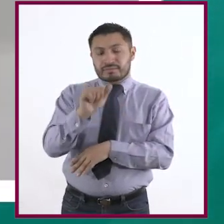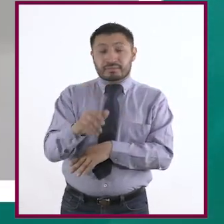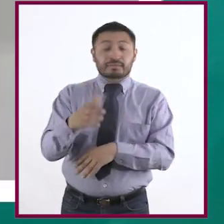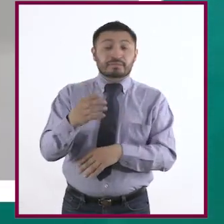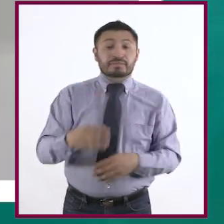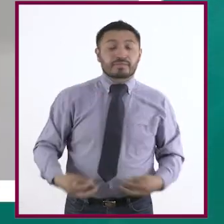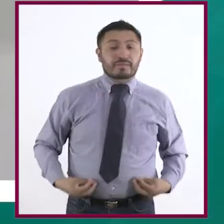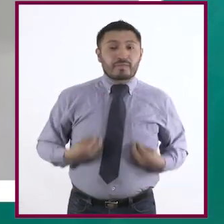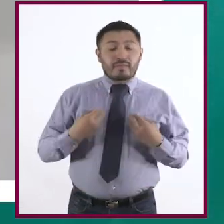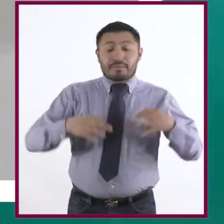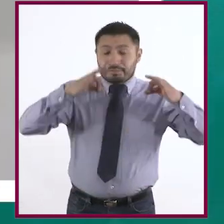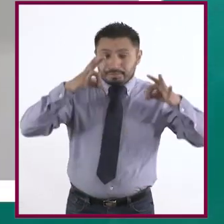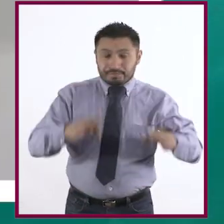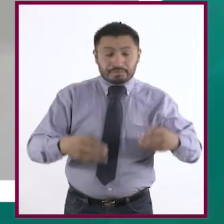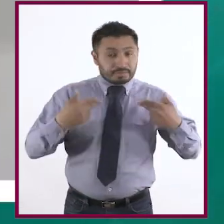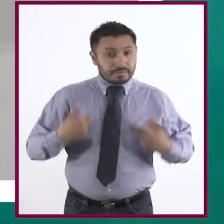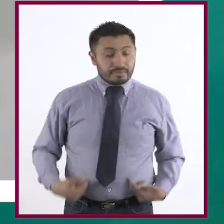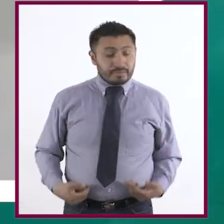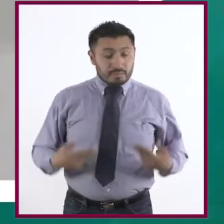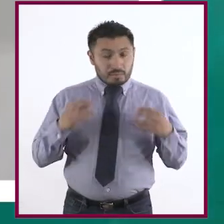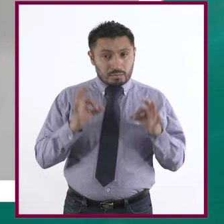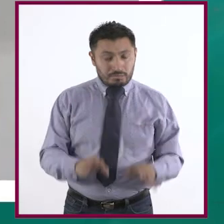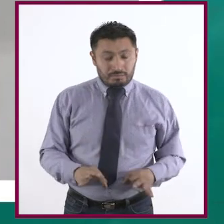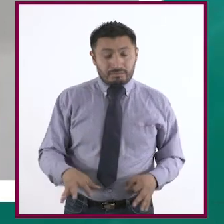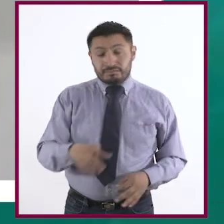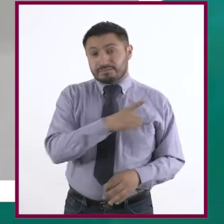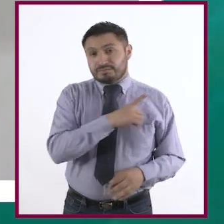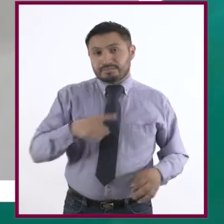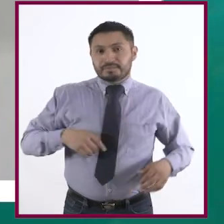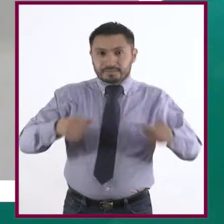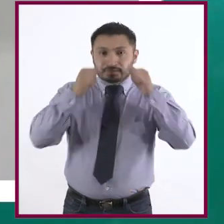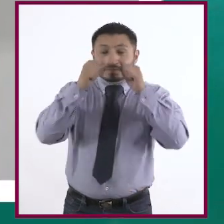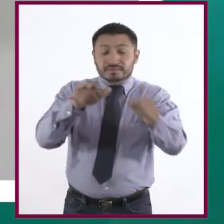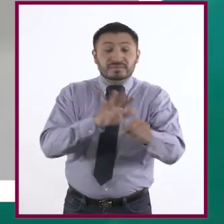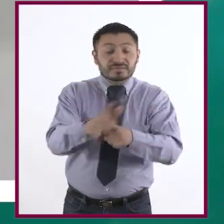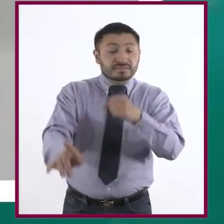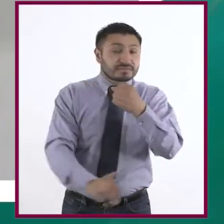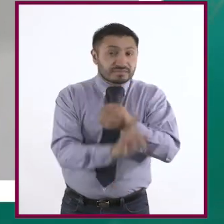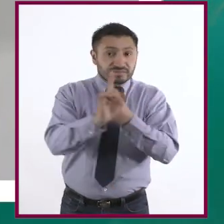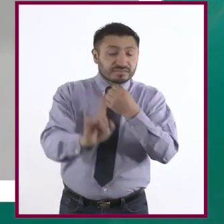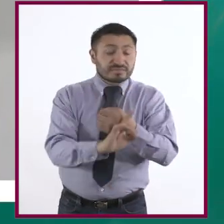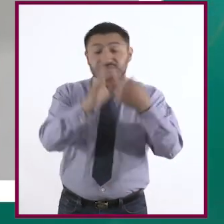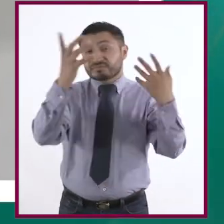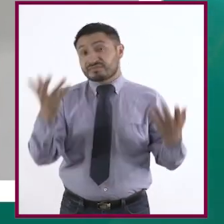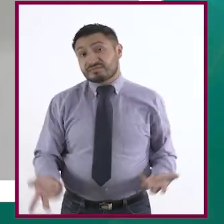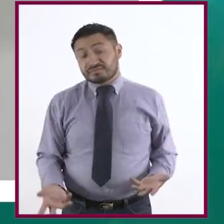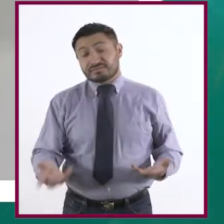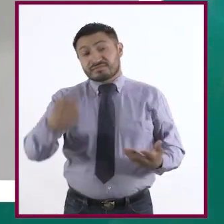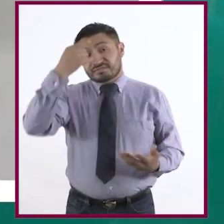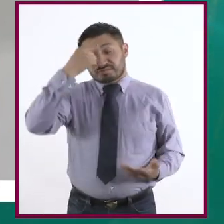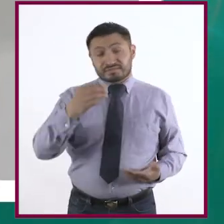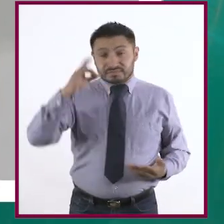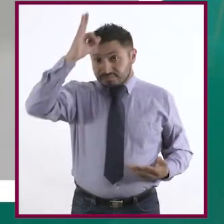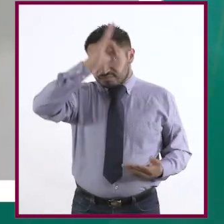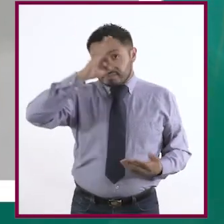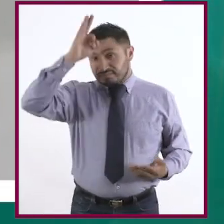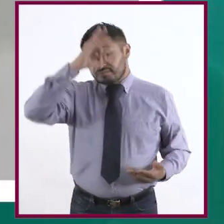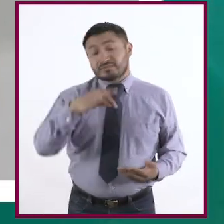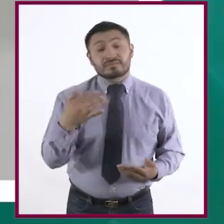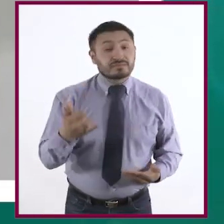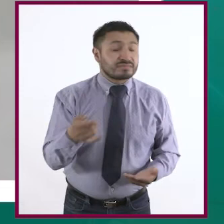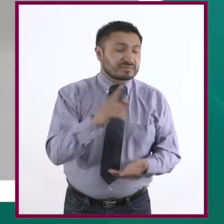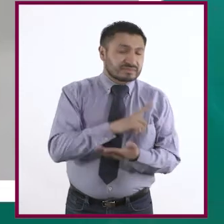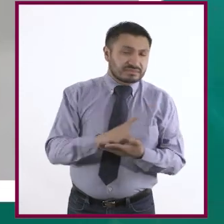empezar por atender lo problemático que es para las cuestiones de filosofía y